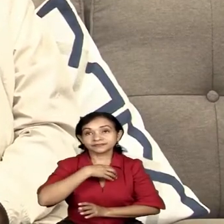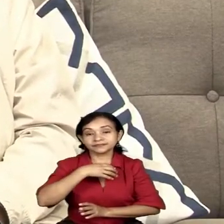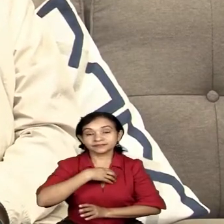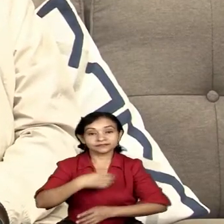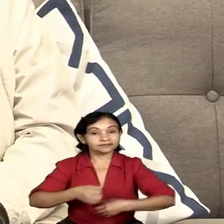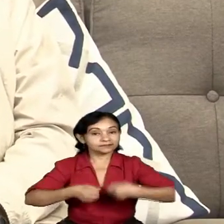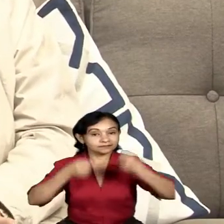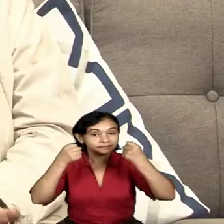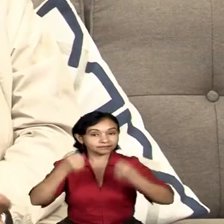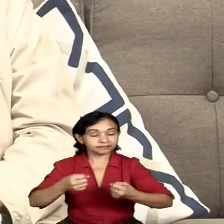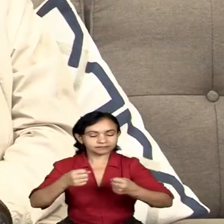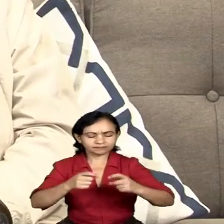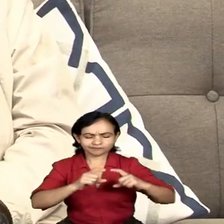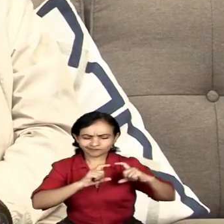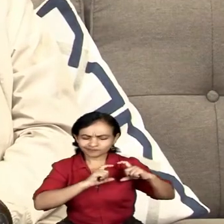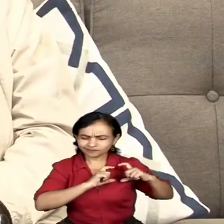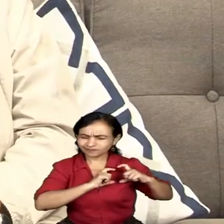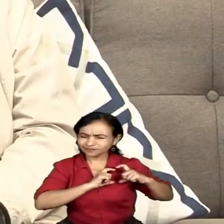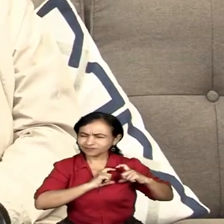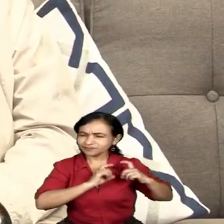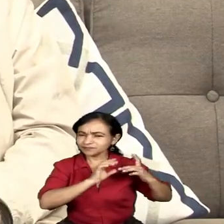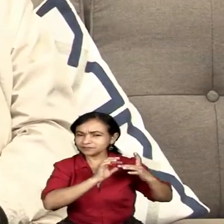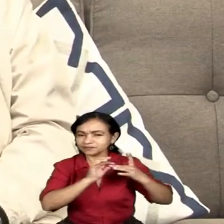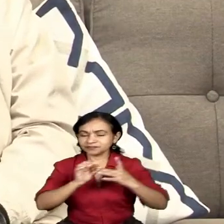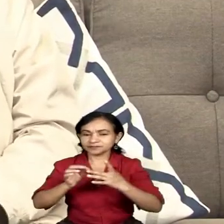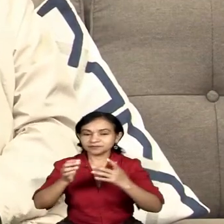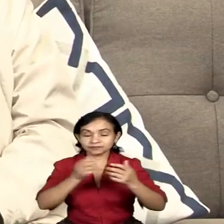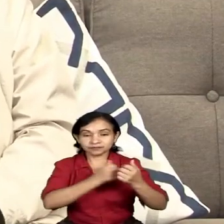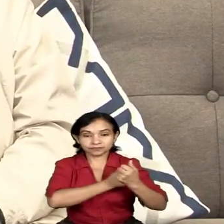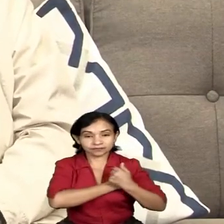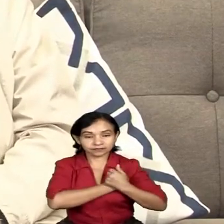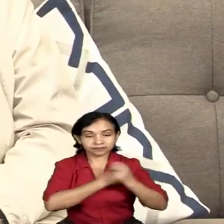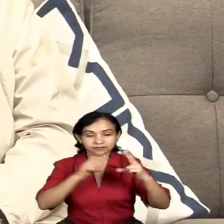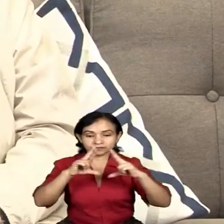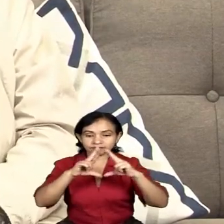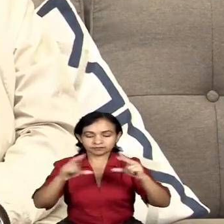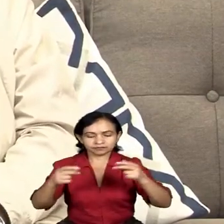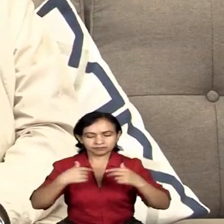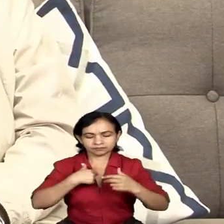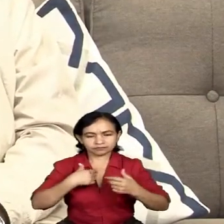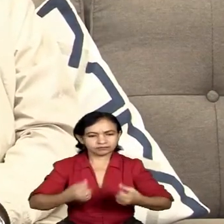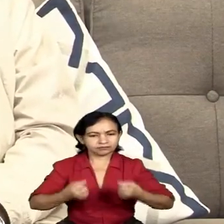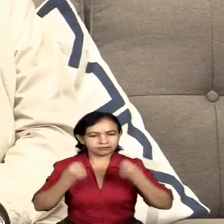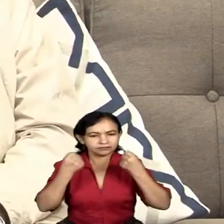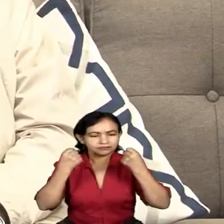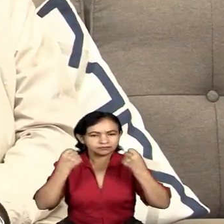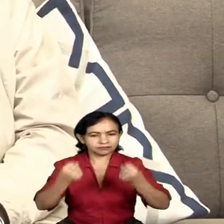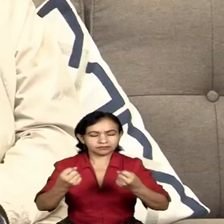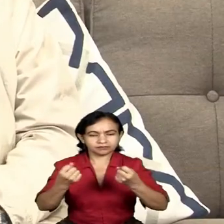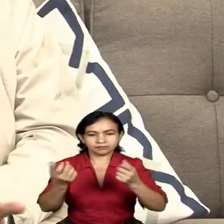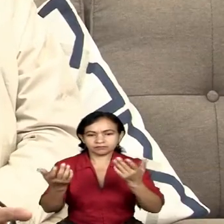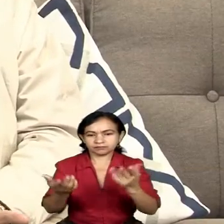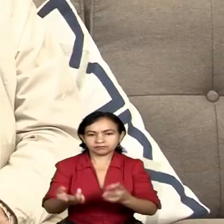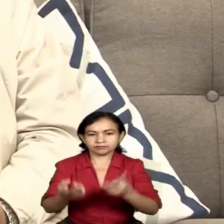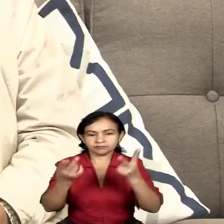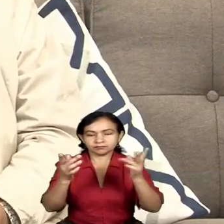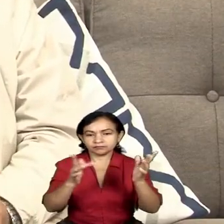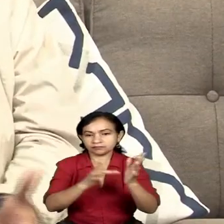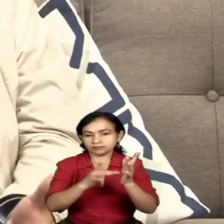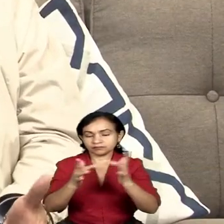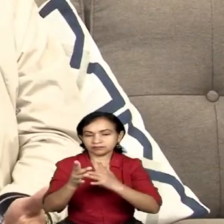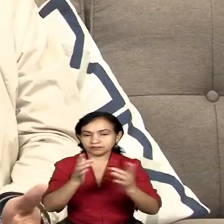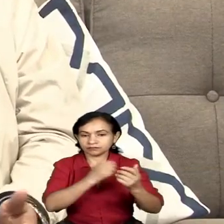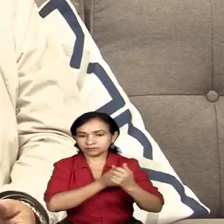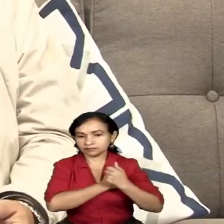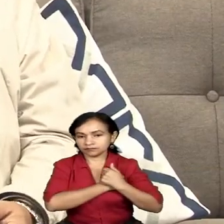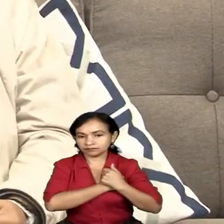hombre de un gran corazón que por amor a Nicaragua entregó su vida. Ya Jesucristo decía que no hay amor más grande que